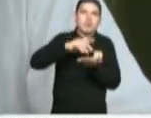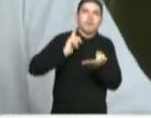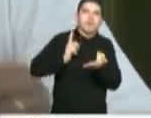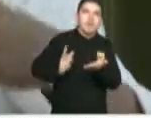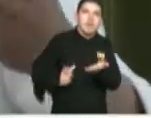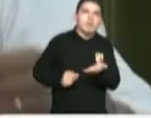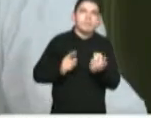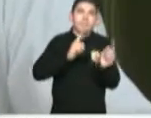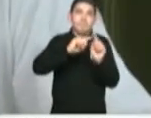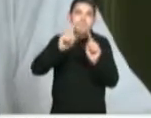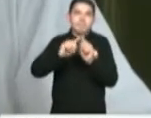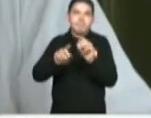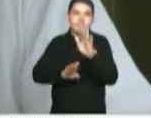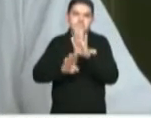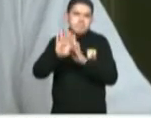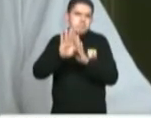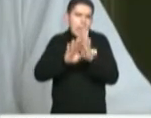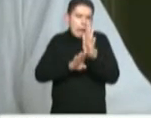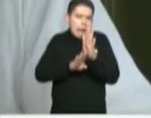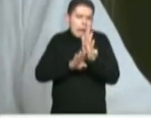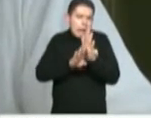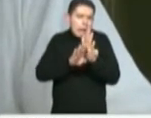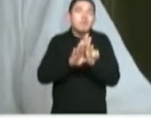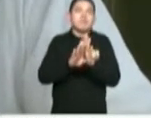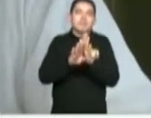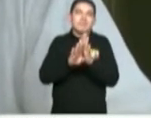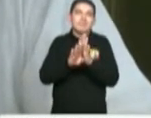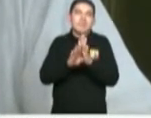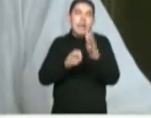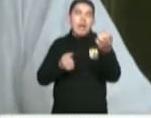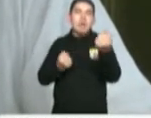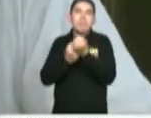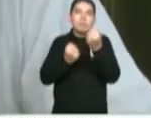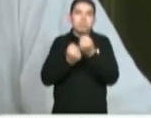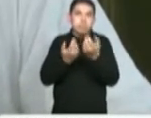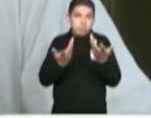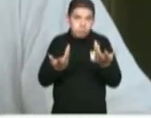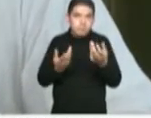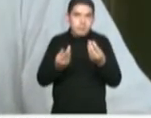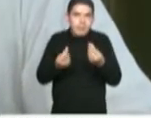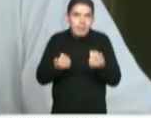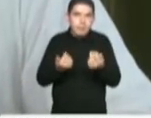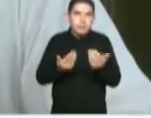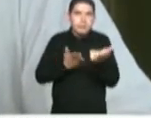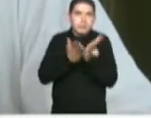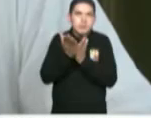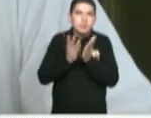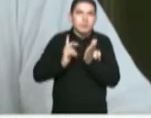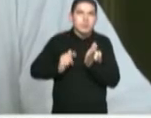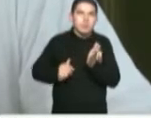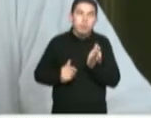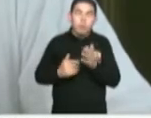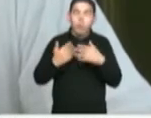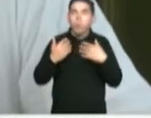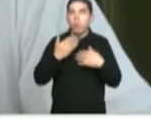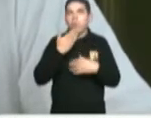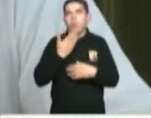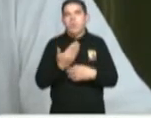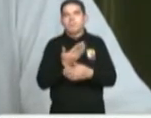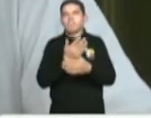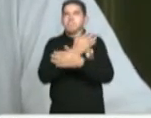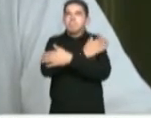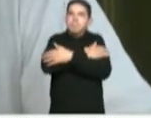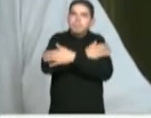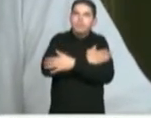diferentes problemas o avanzaban no tan rápido entonces lo que se está haciendo realmente impresionante no debe